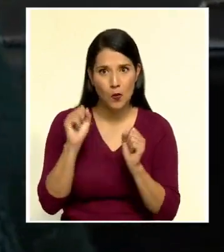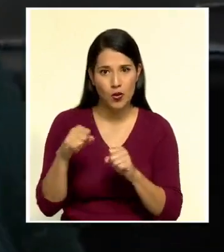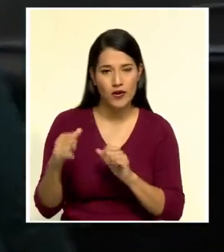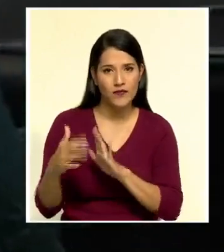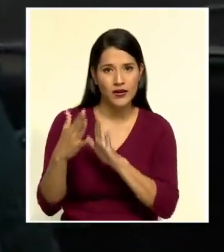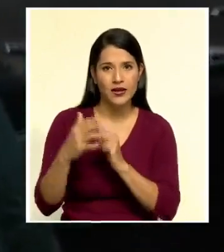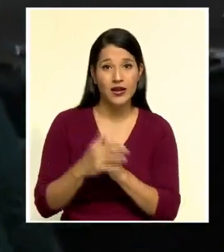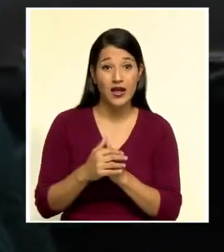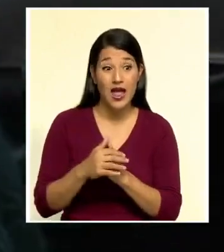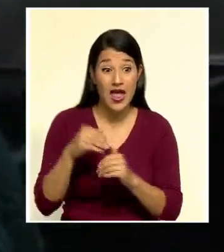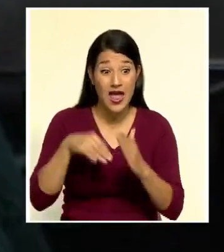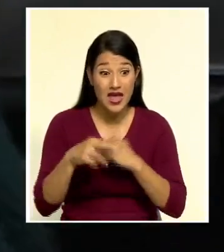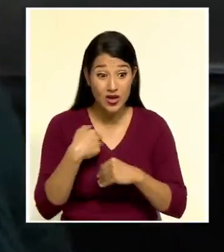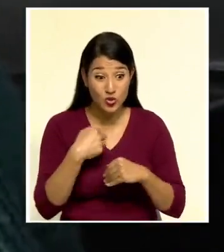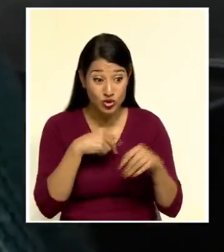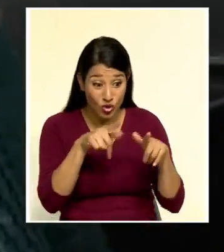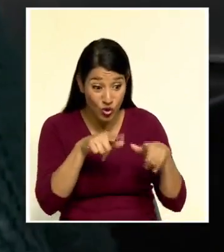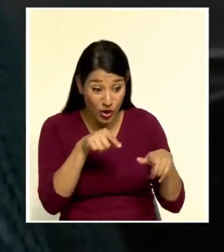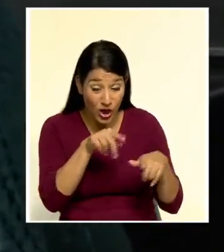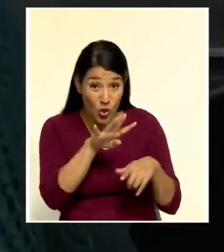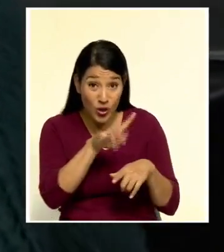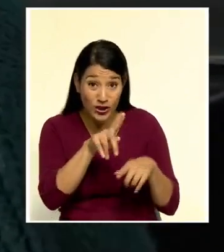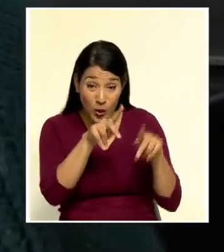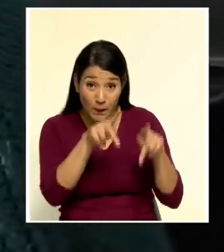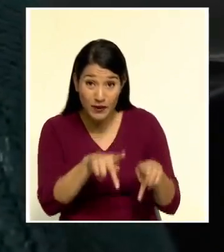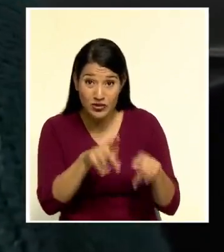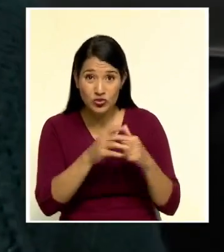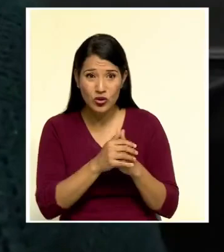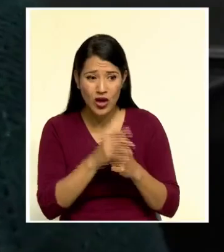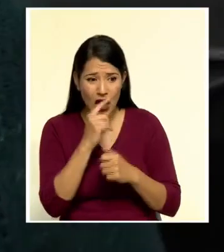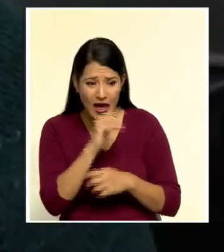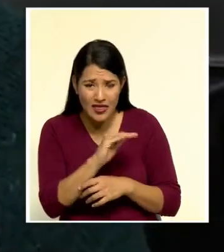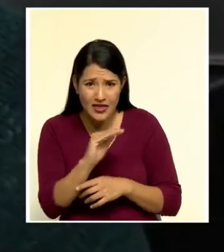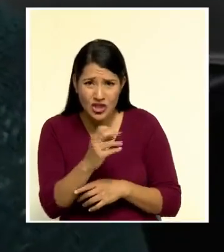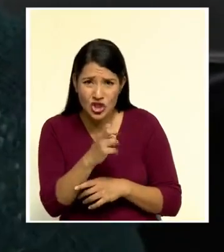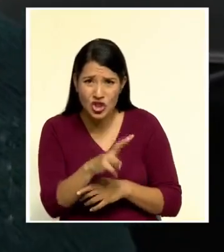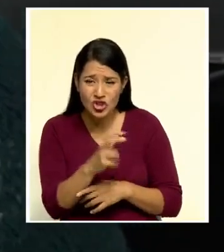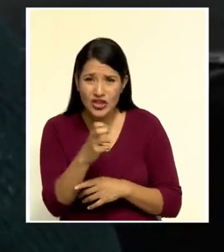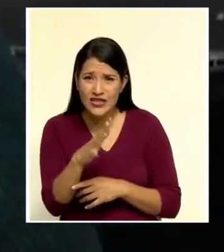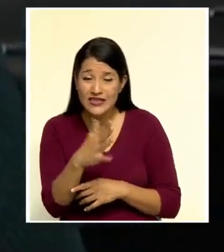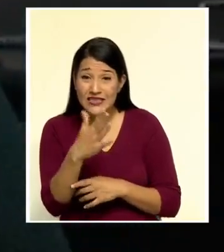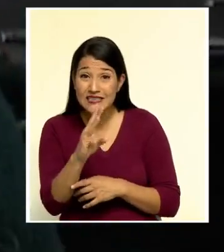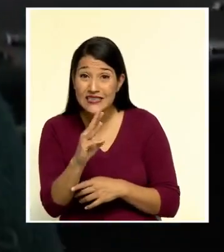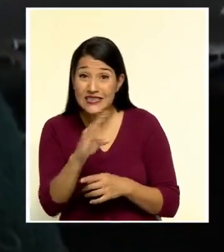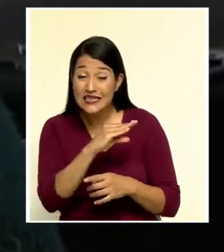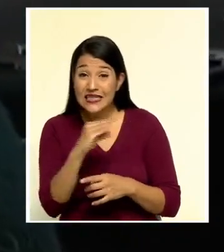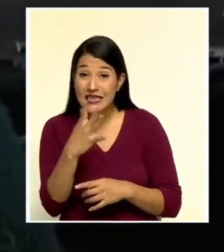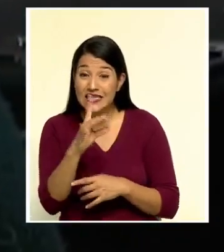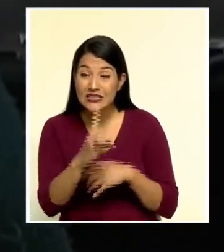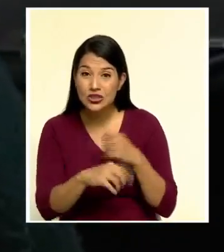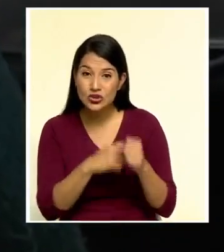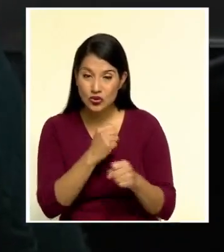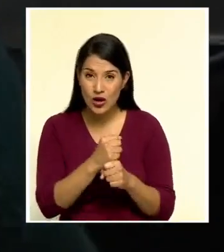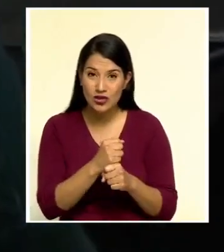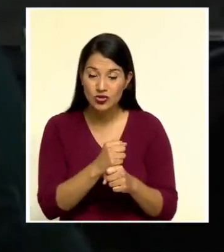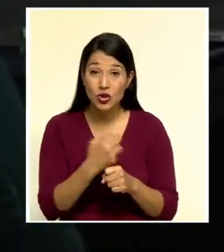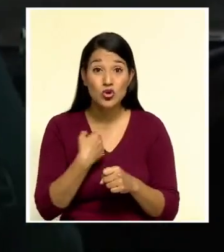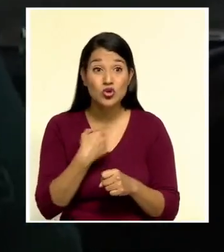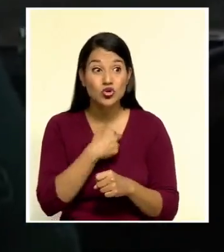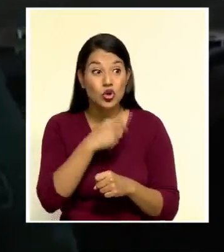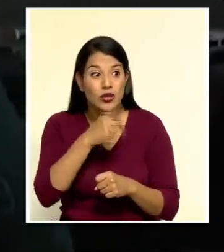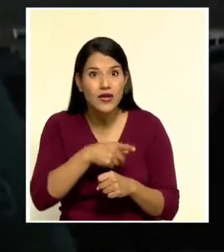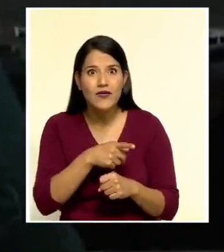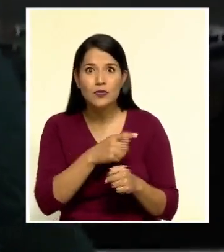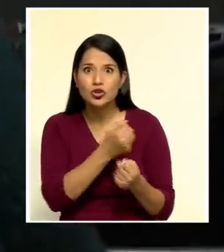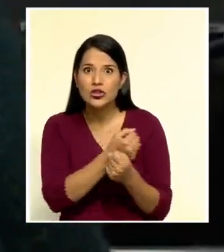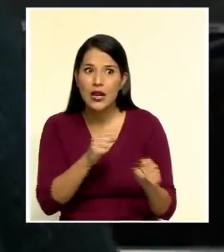En nuestro búnker había 42 personas, cuenta Victoria. Hay niños de 12, 15, 16 y 18 años. Tenemos que sacarlos de